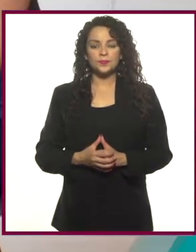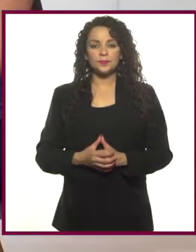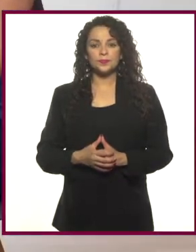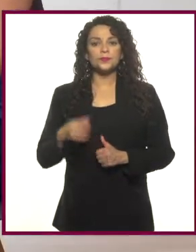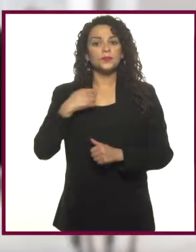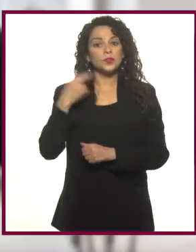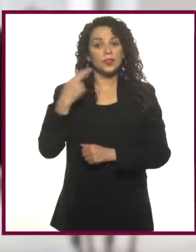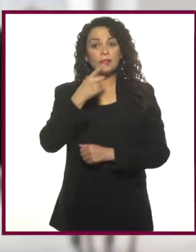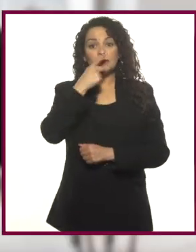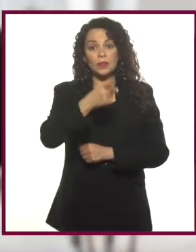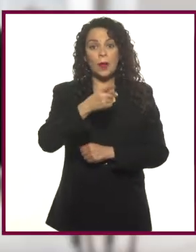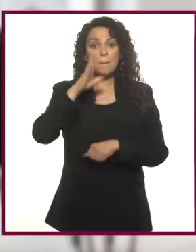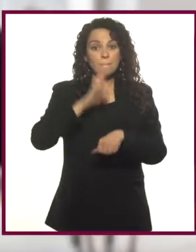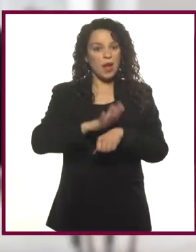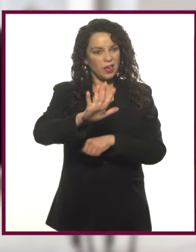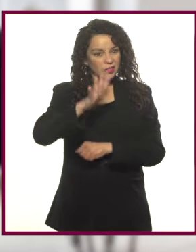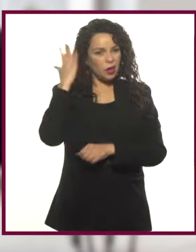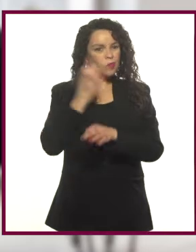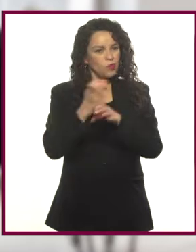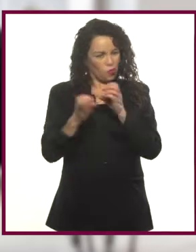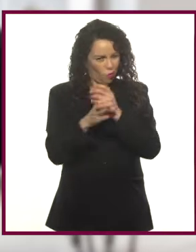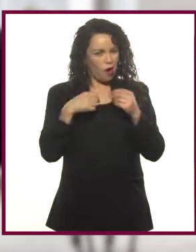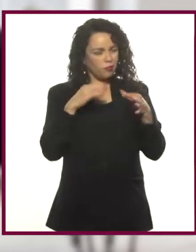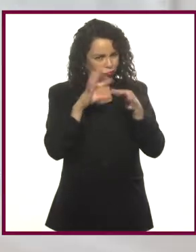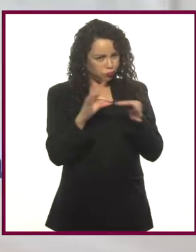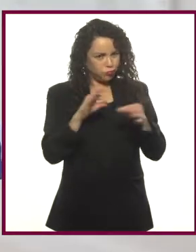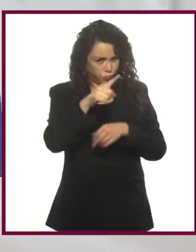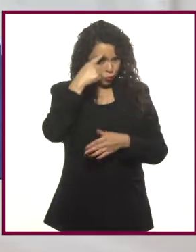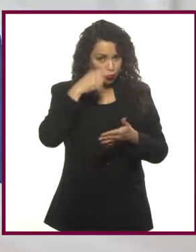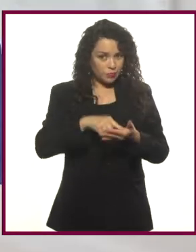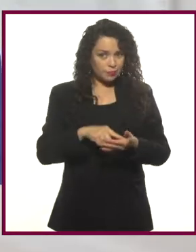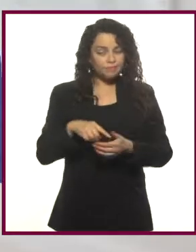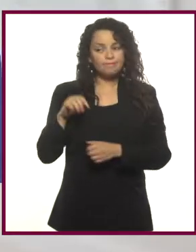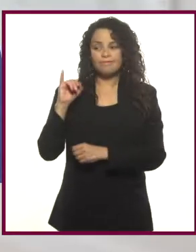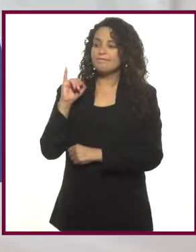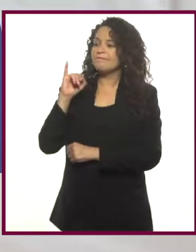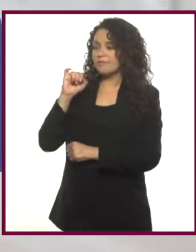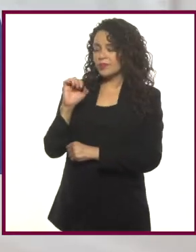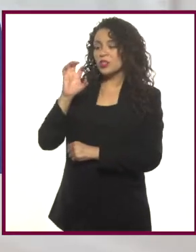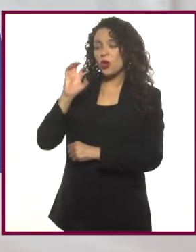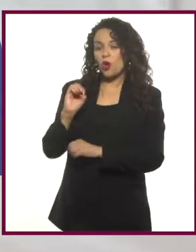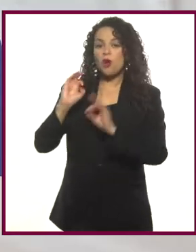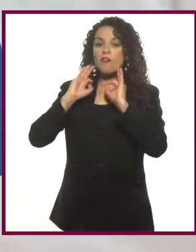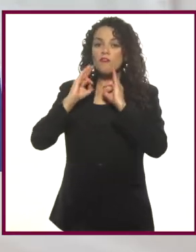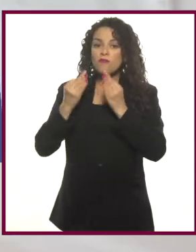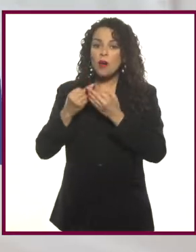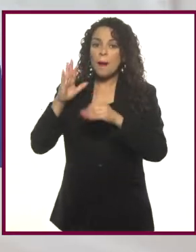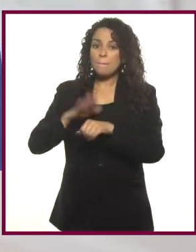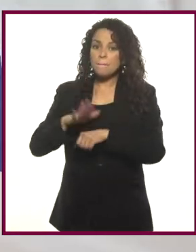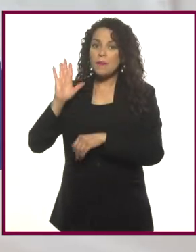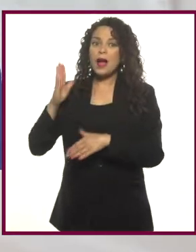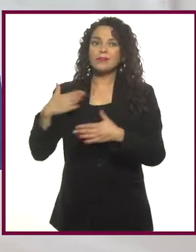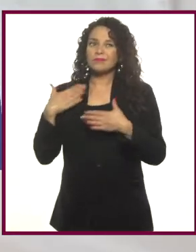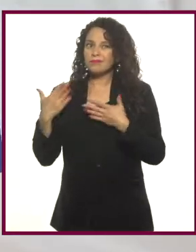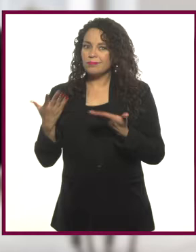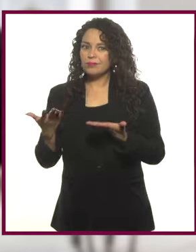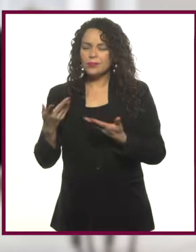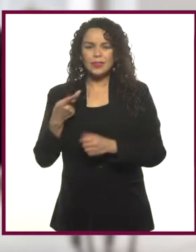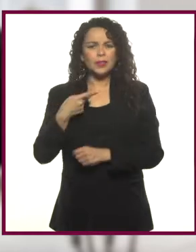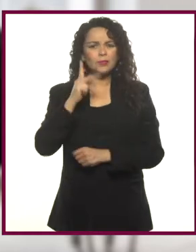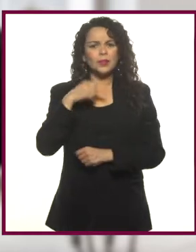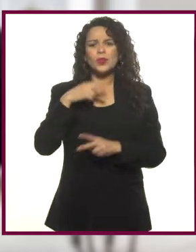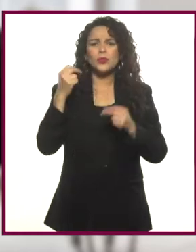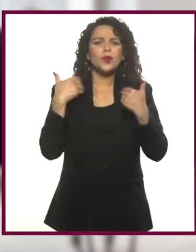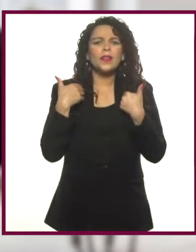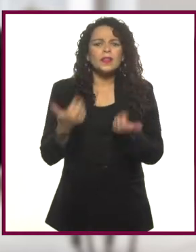¿Te refieres a que tengo que decir las cosas más rápido? Sí, o diría yo de una forma más efectiva. Pero,